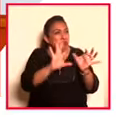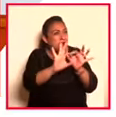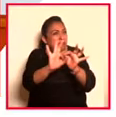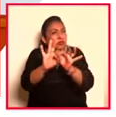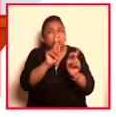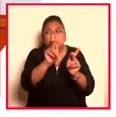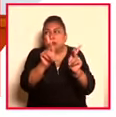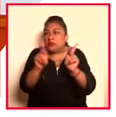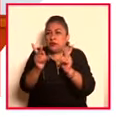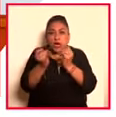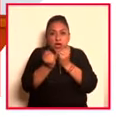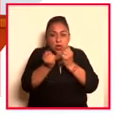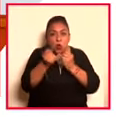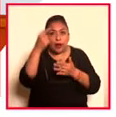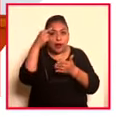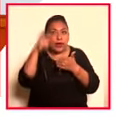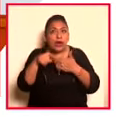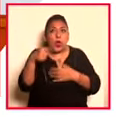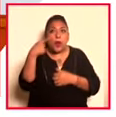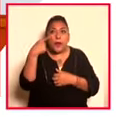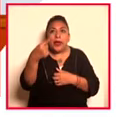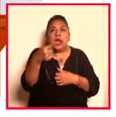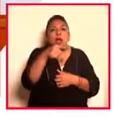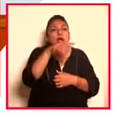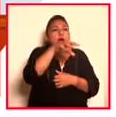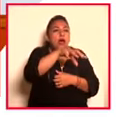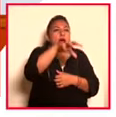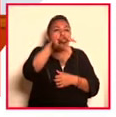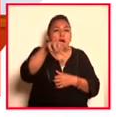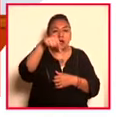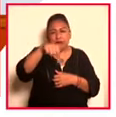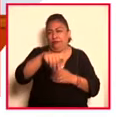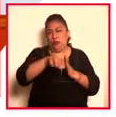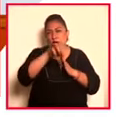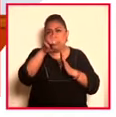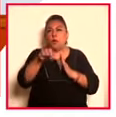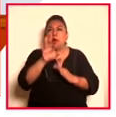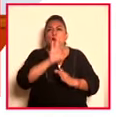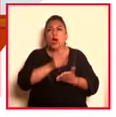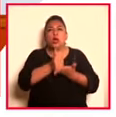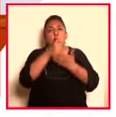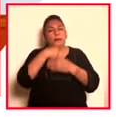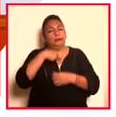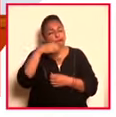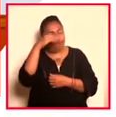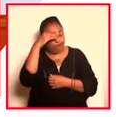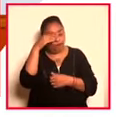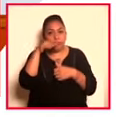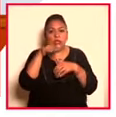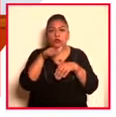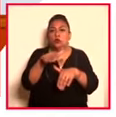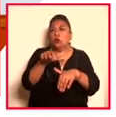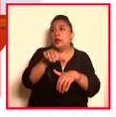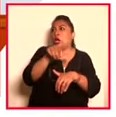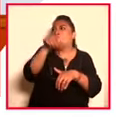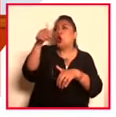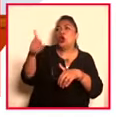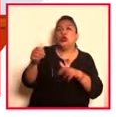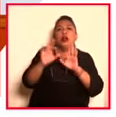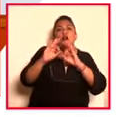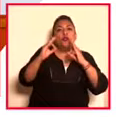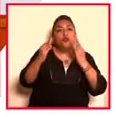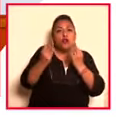encontrar estos pequeños espacios donde podemos reflexionar en torno a otras maneras